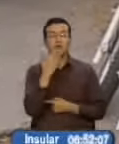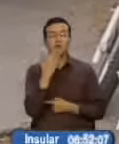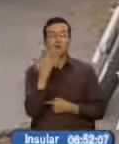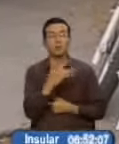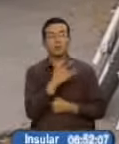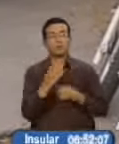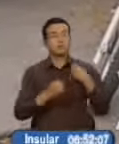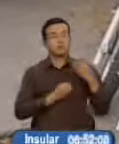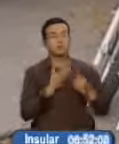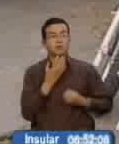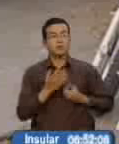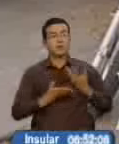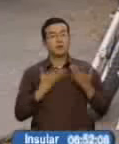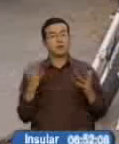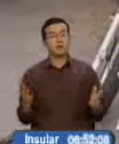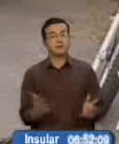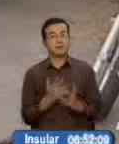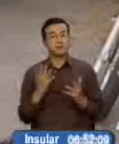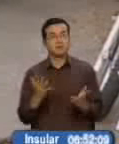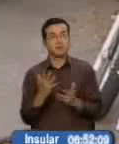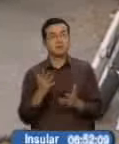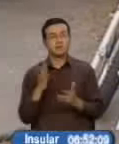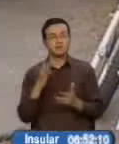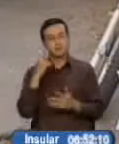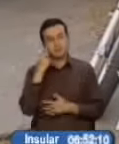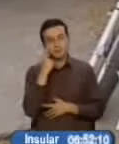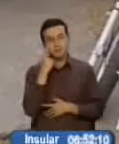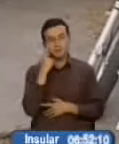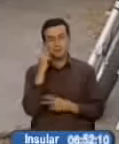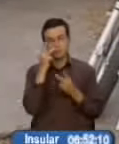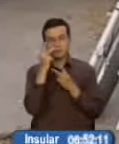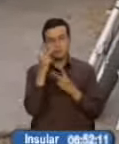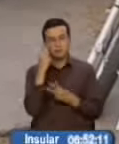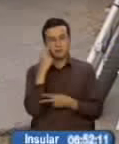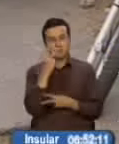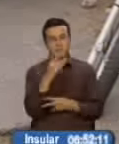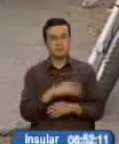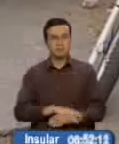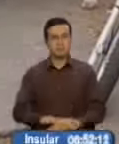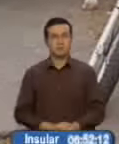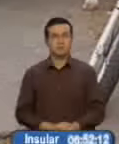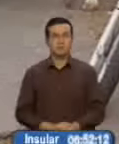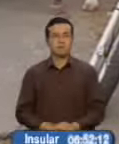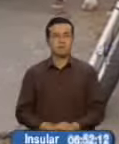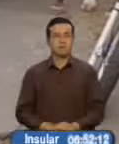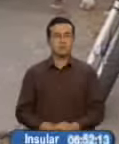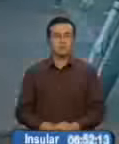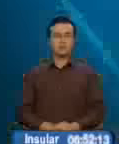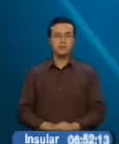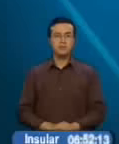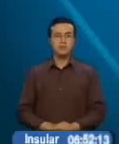de emoción y nos va a motivar dentro de la expectativa para mirar el partido de esta noche.